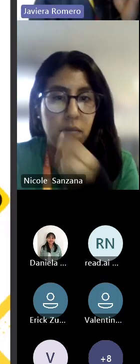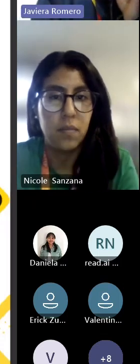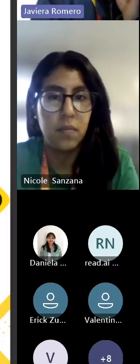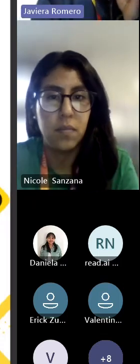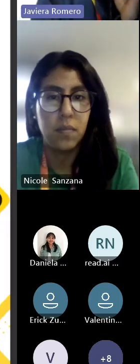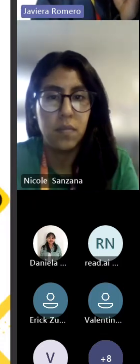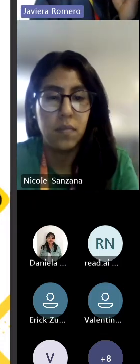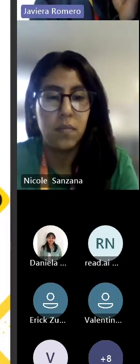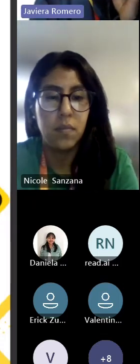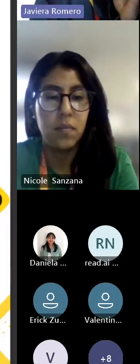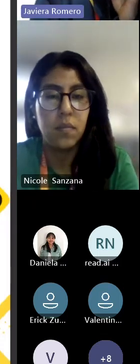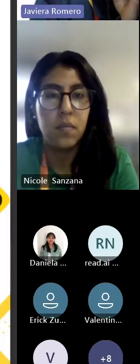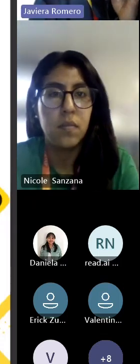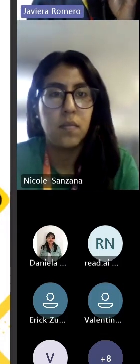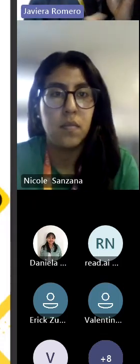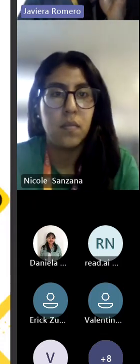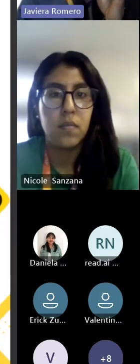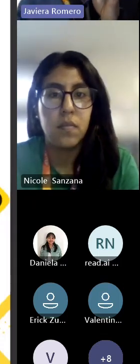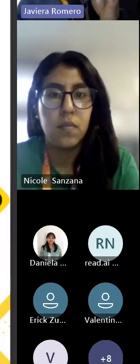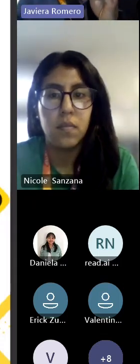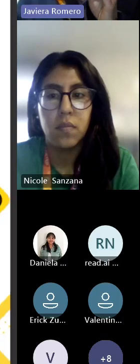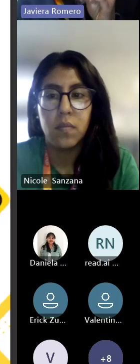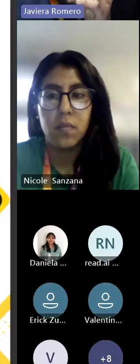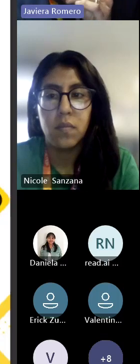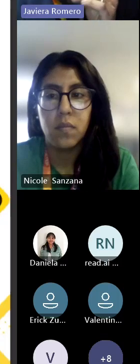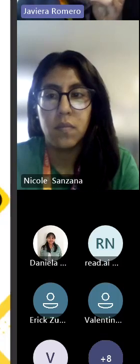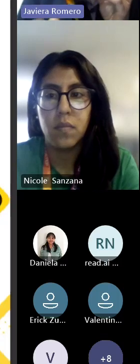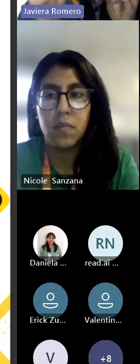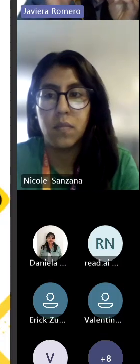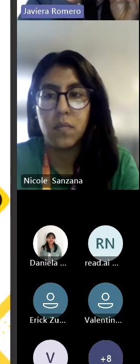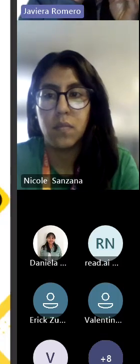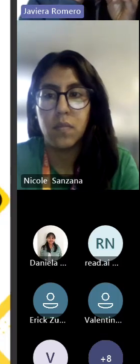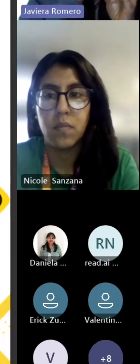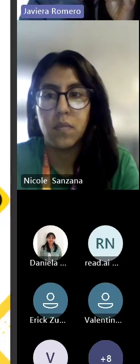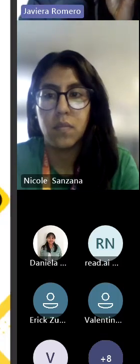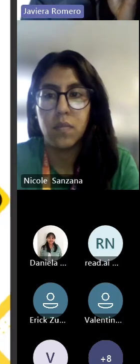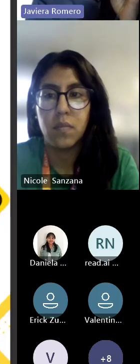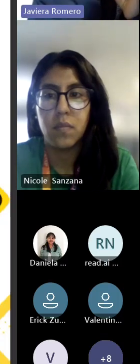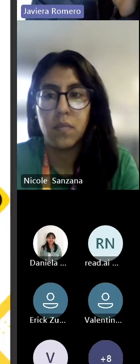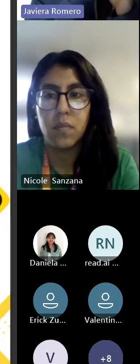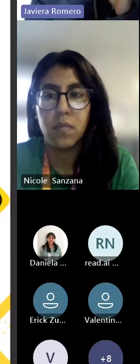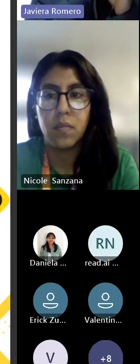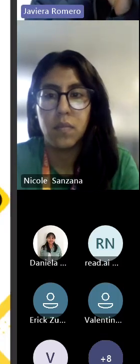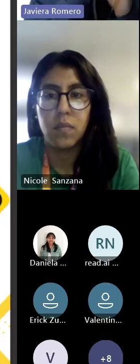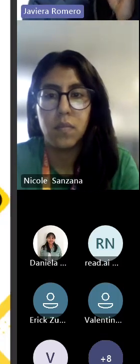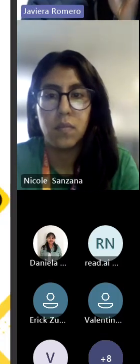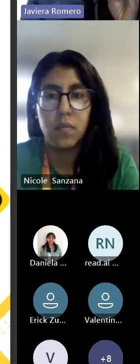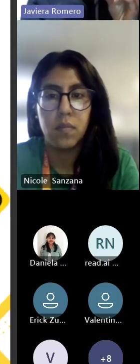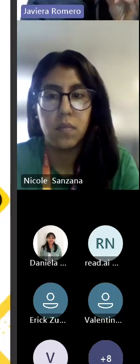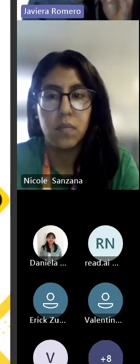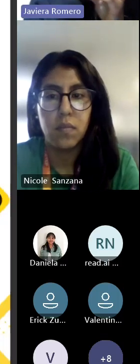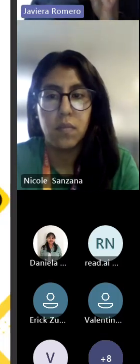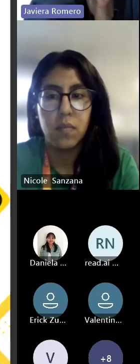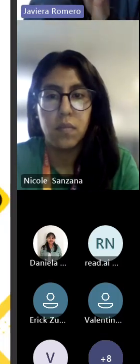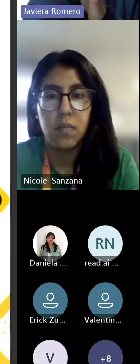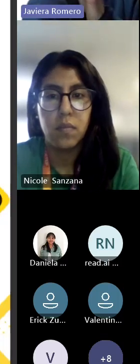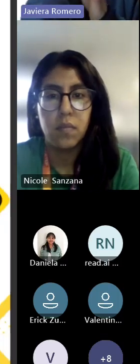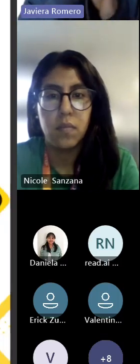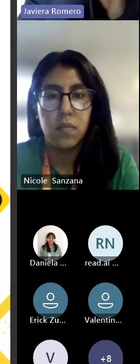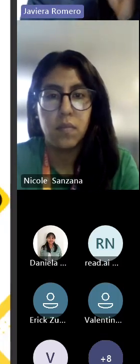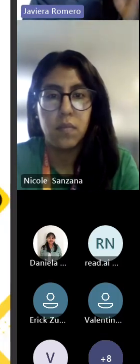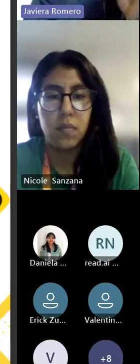¿cierto? Vimos el semáforo en rojo recién, ahora es el semáforo en color amarillo. ¿Cuáles son los elementos que tenemos que estar